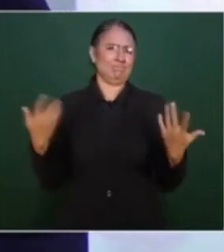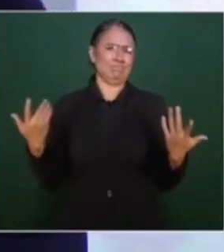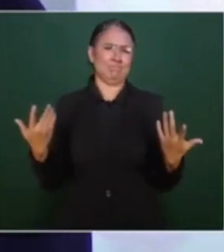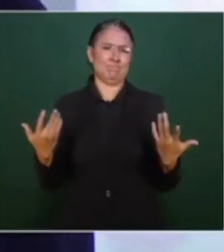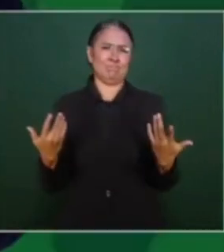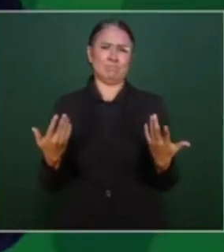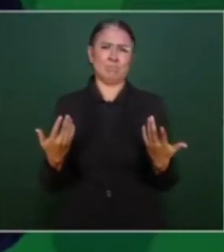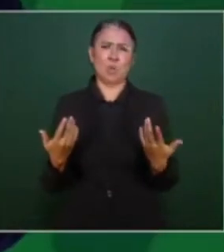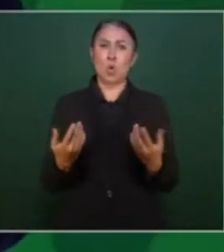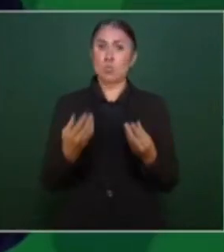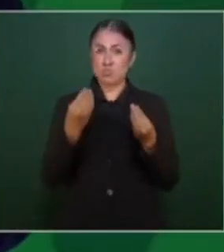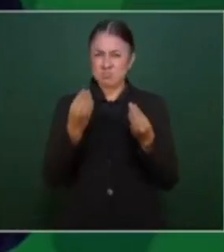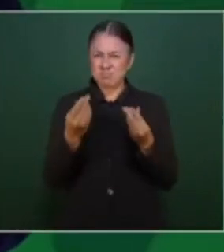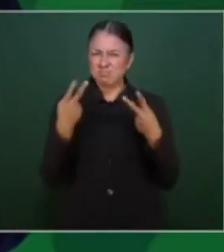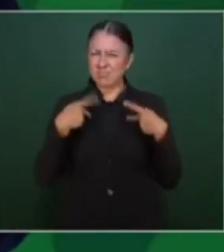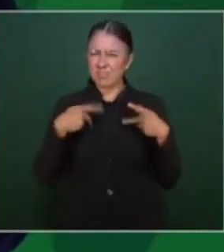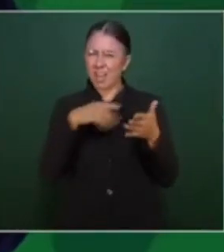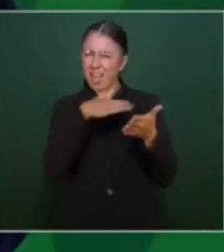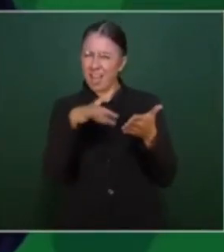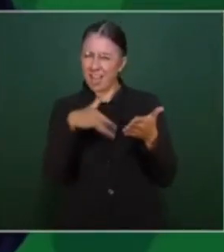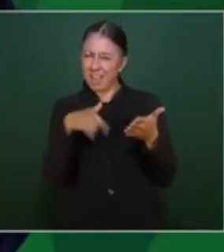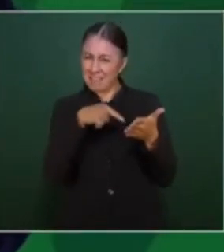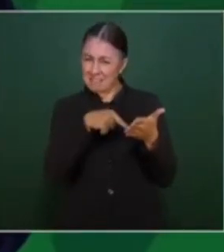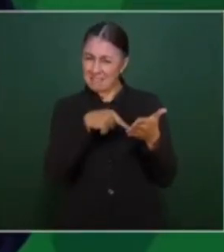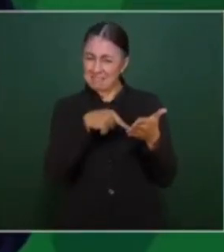de muchos lectores, porque afortunadamente